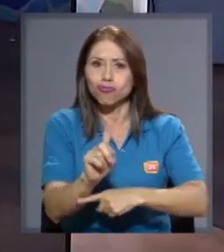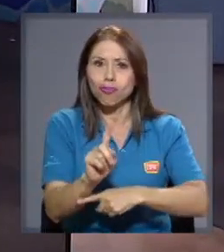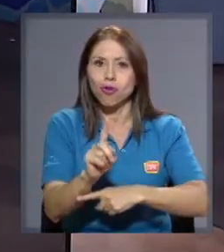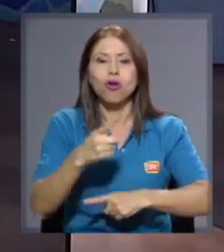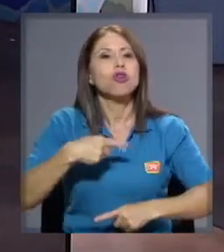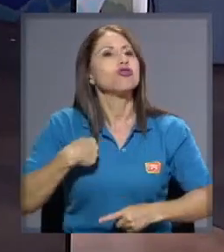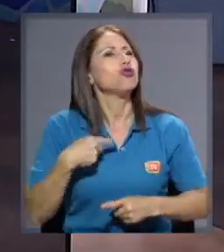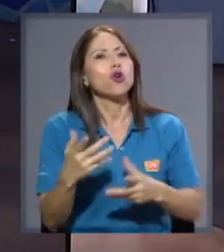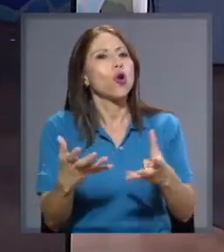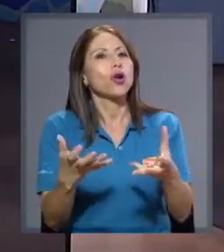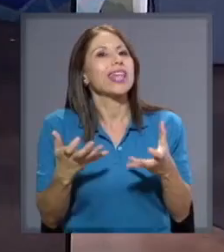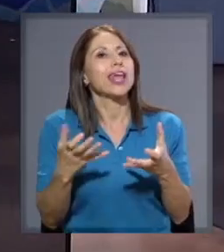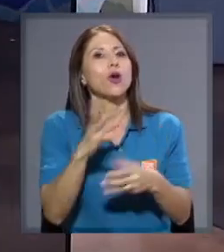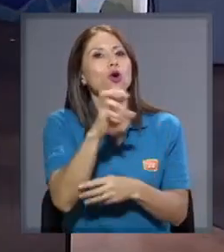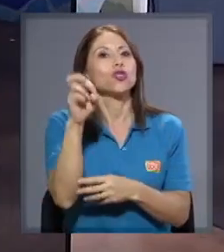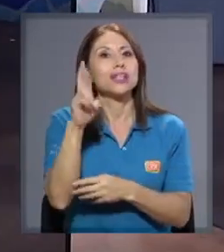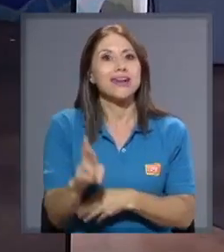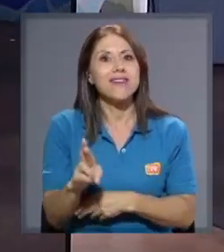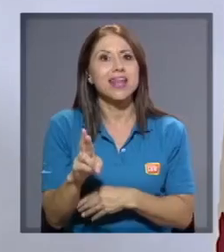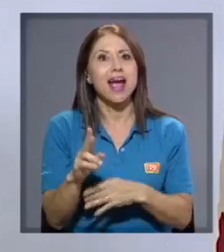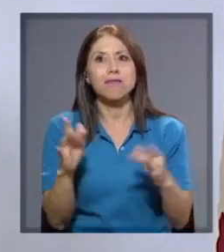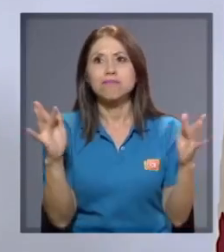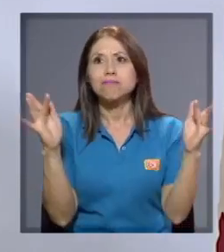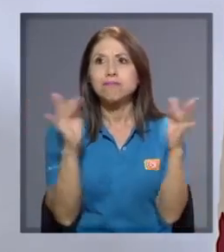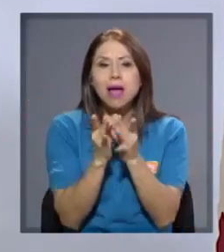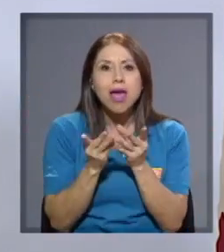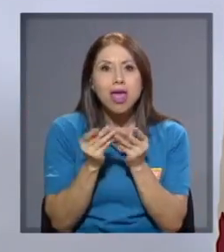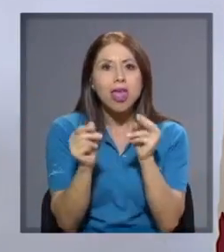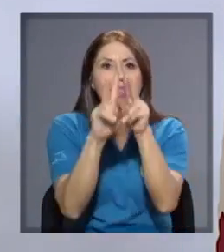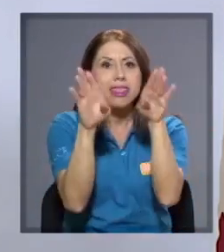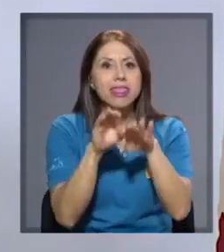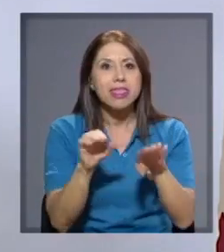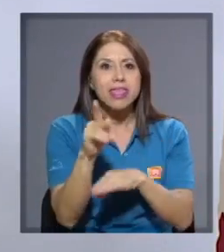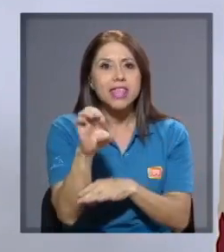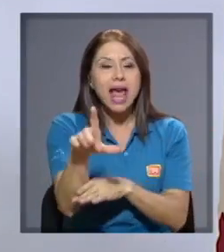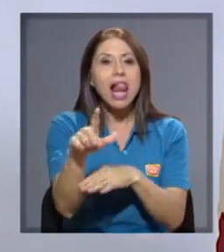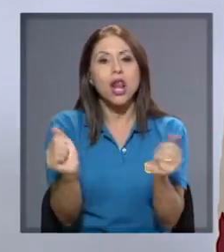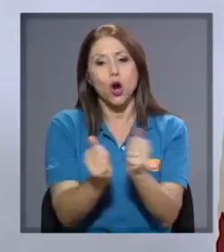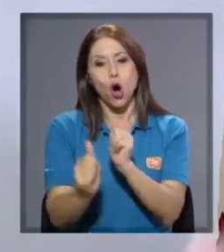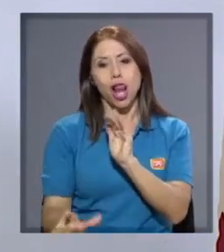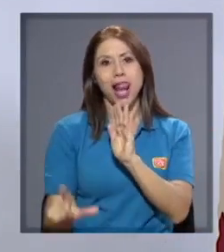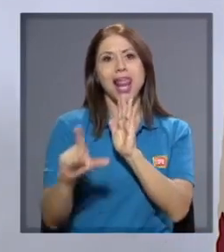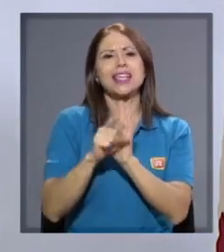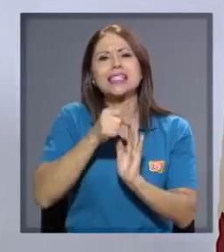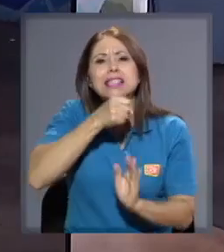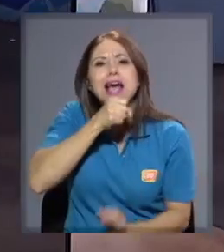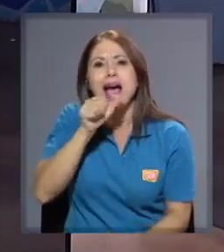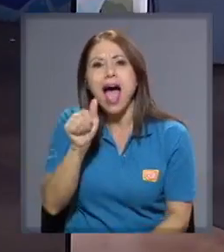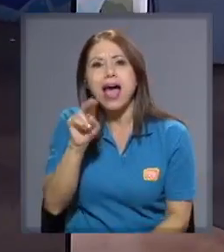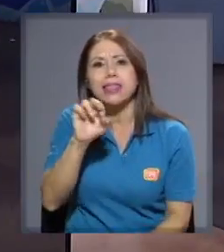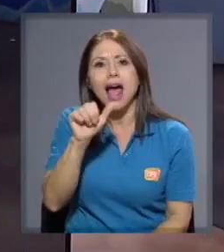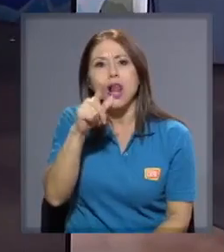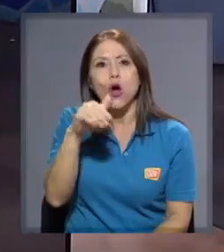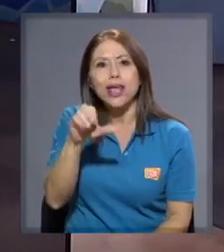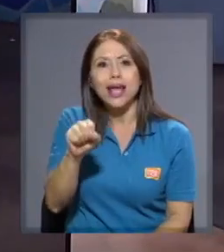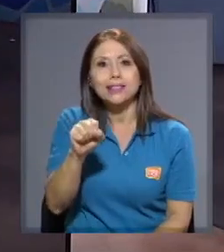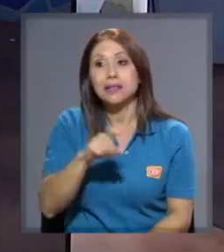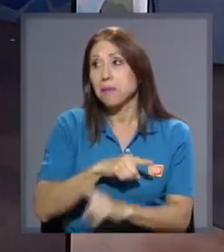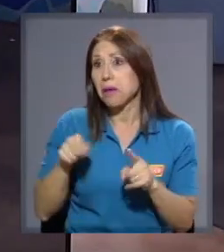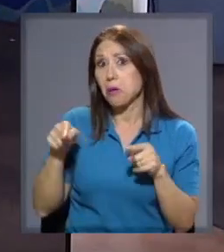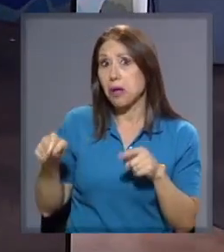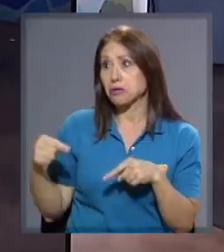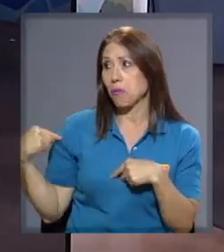una costa rica digitalizada con leyes analógicas bueno y eso es lo que hemos estado hasta el momento